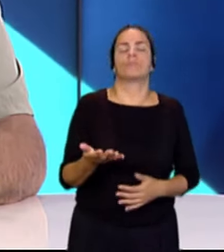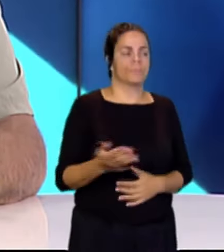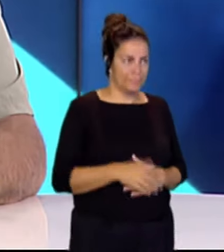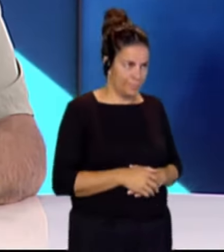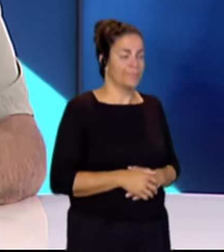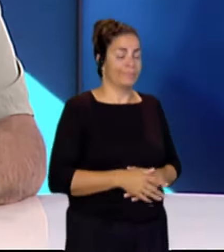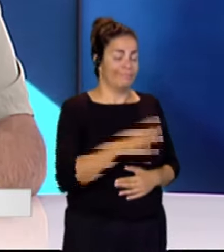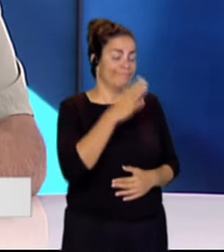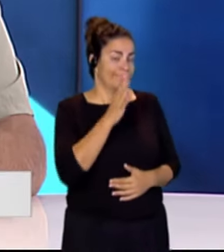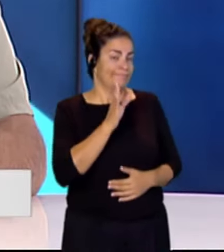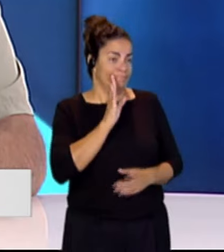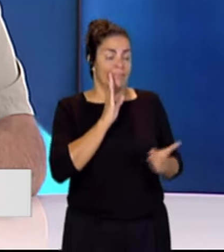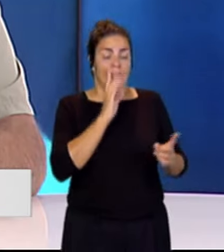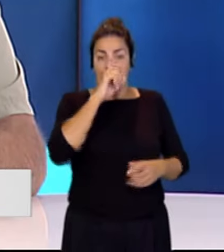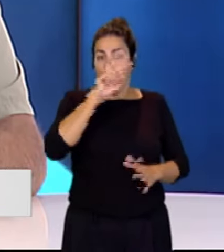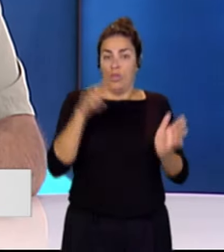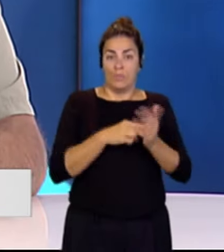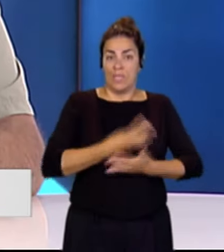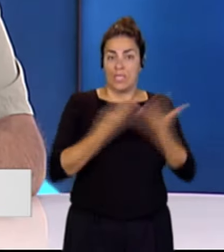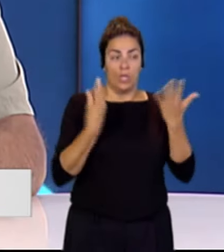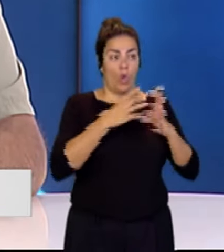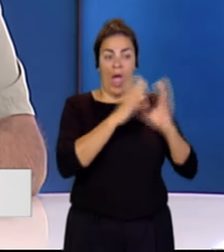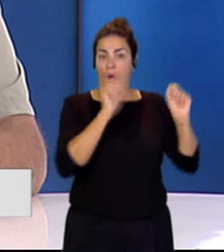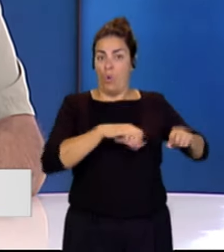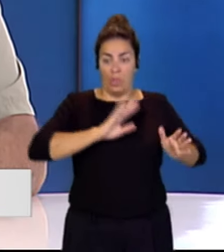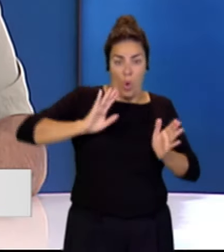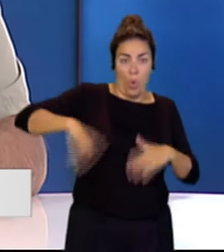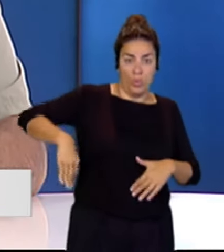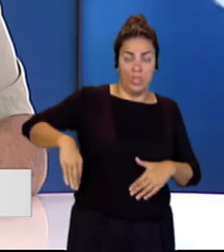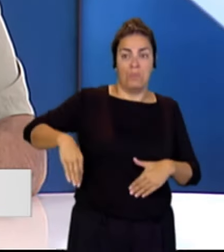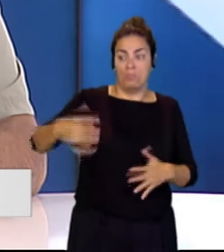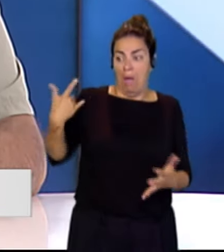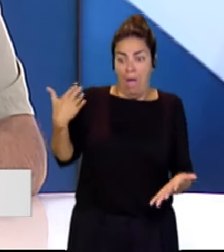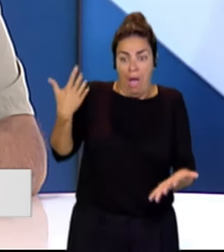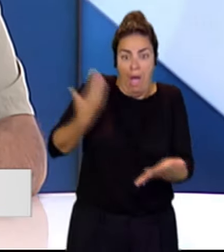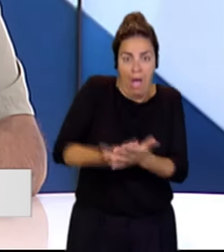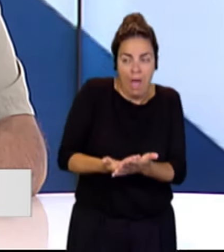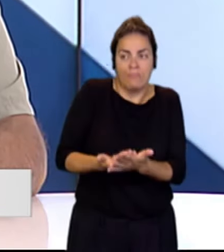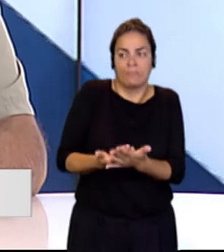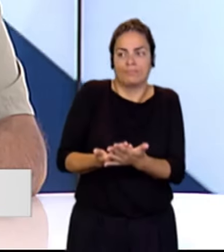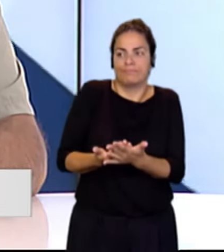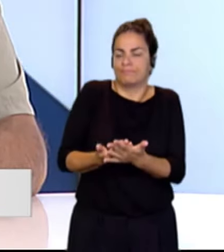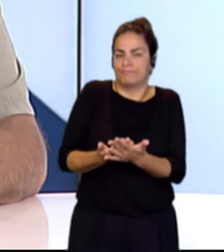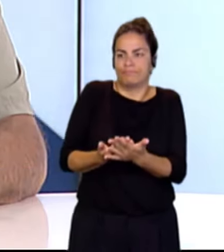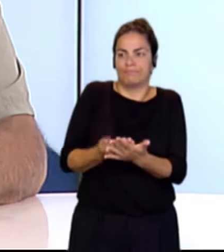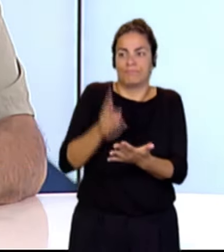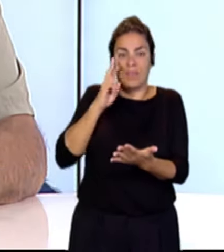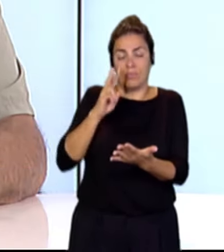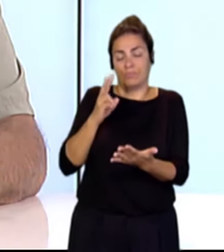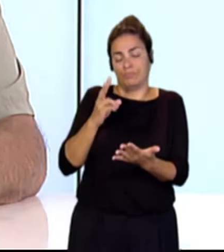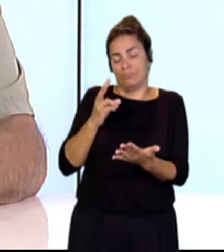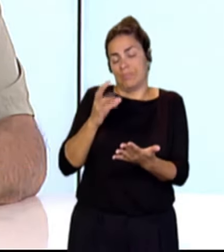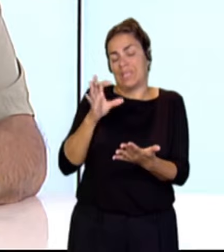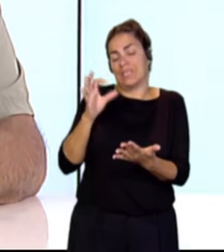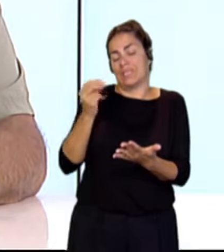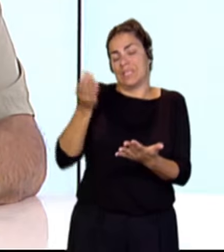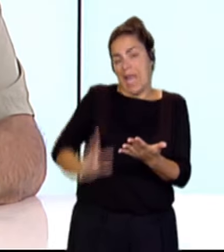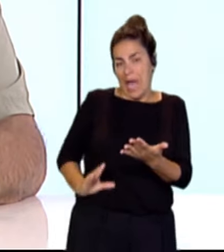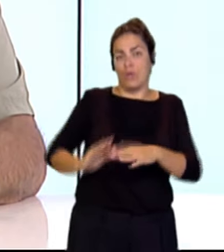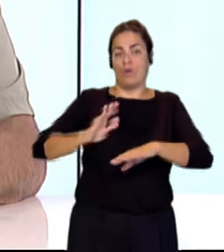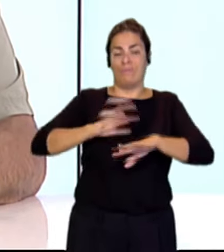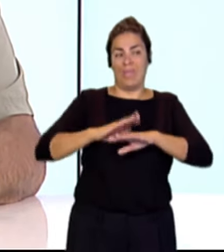como tú bien dices la el último acuerdo a partir de ahí nos hemos encontrado con una subida del smi Pues realmente